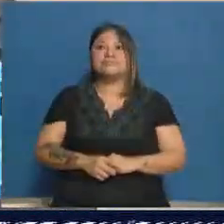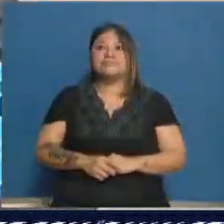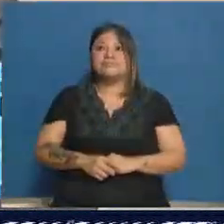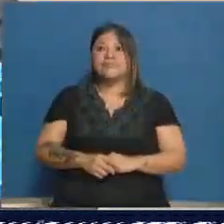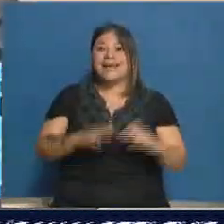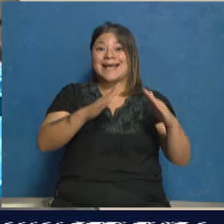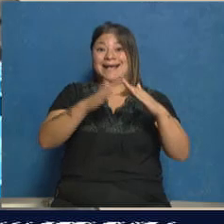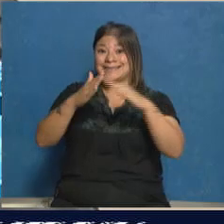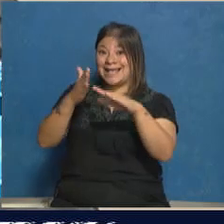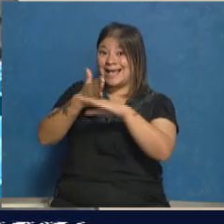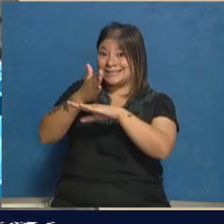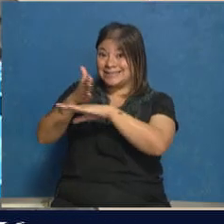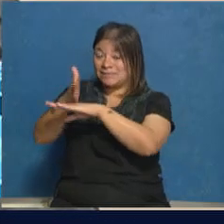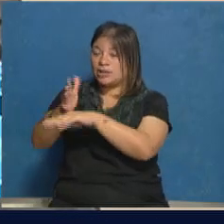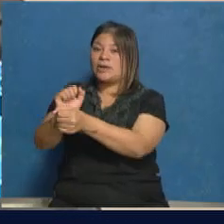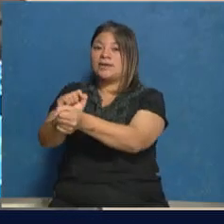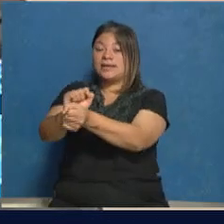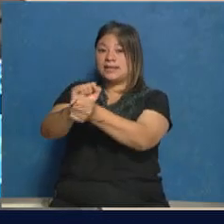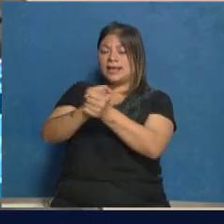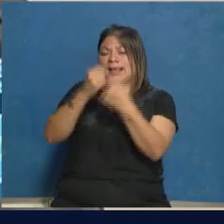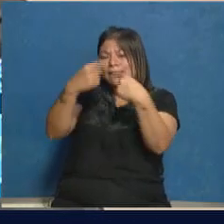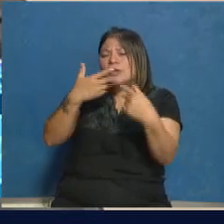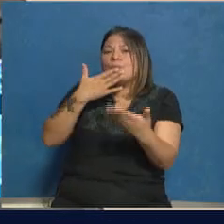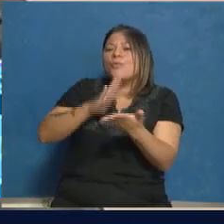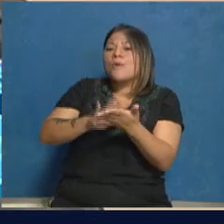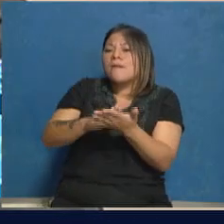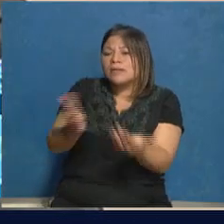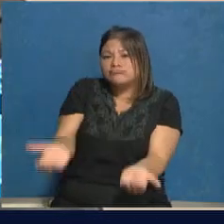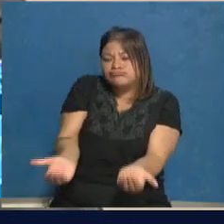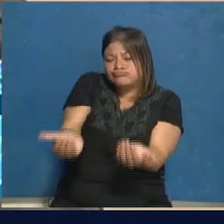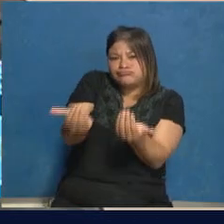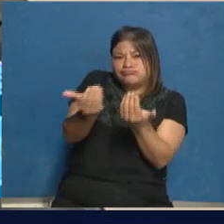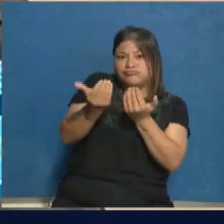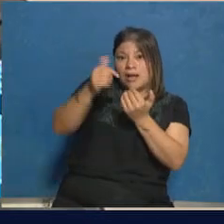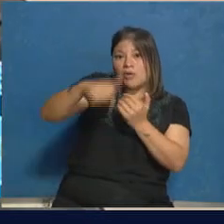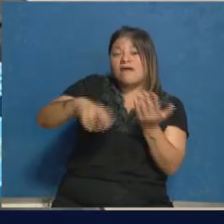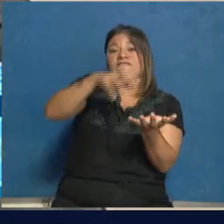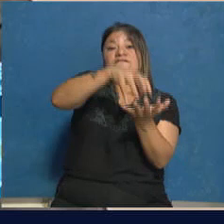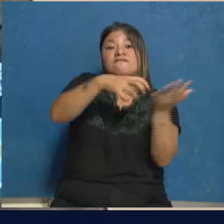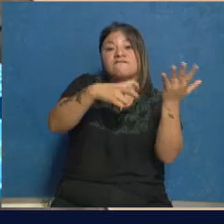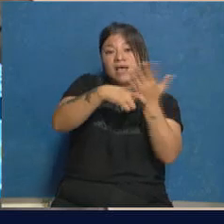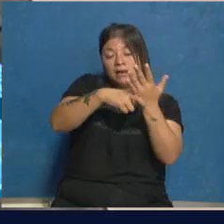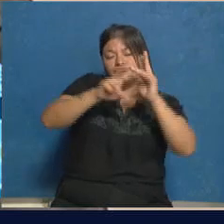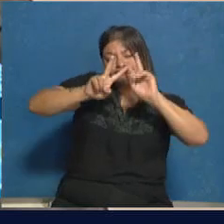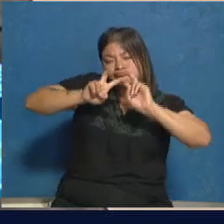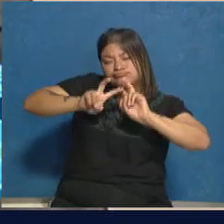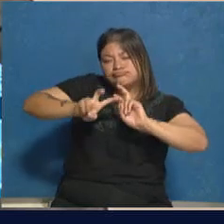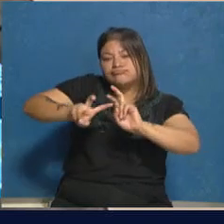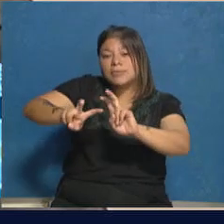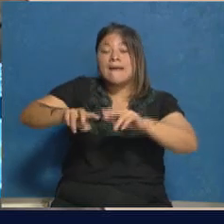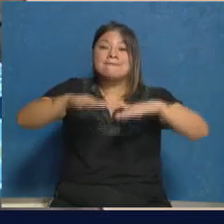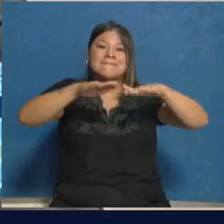Allanamientos y detenciones y secuestro de elementos probatorios para una causa que está investigando la Fiscalía con el abuso